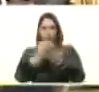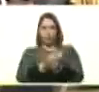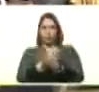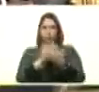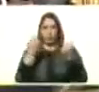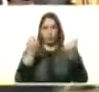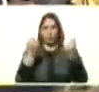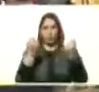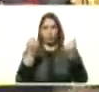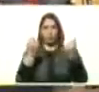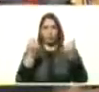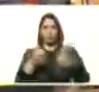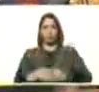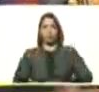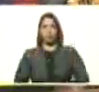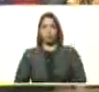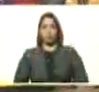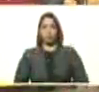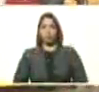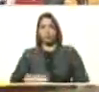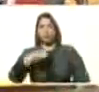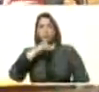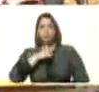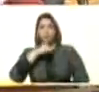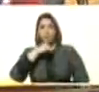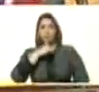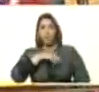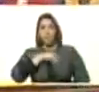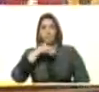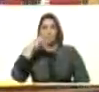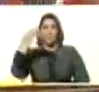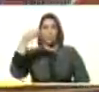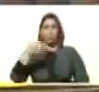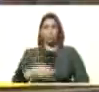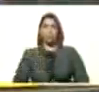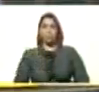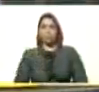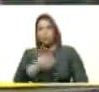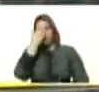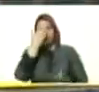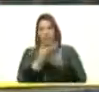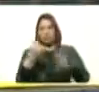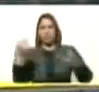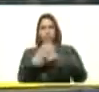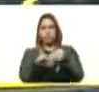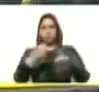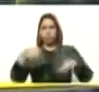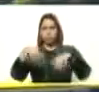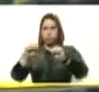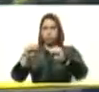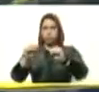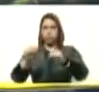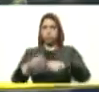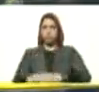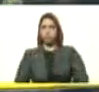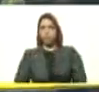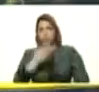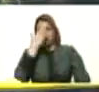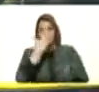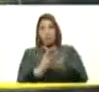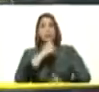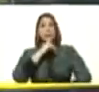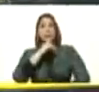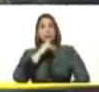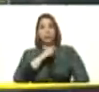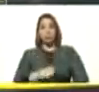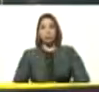económica, la resistencia espiritual frente a las agresiones del imperio, frente a las